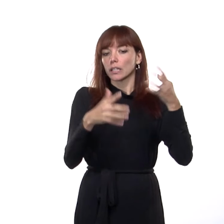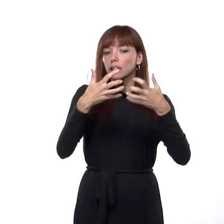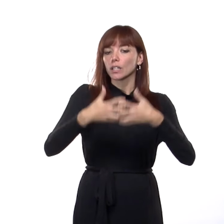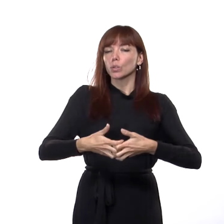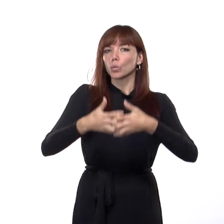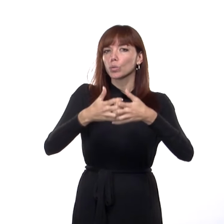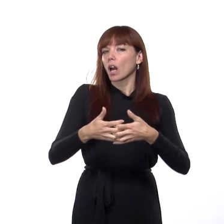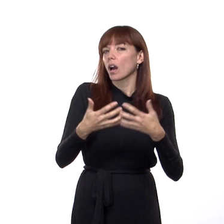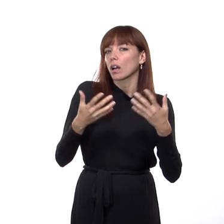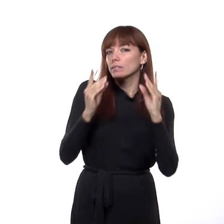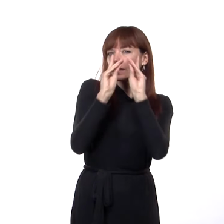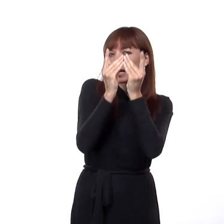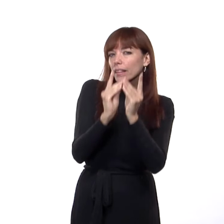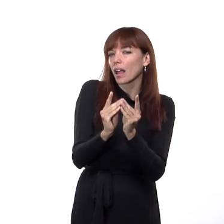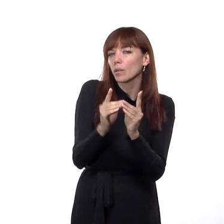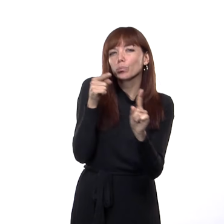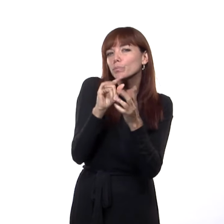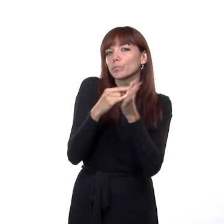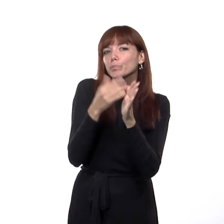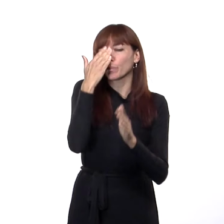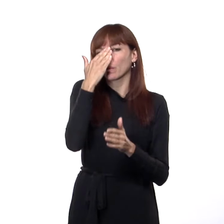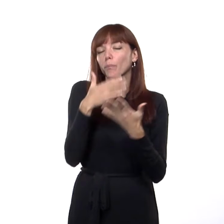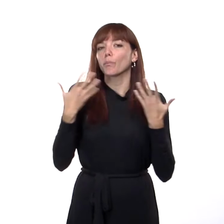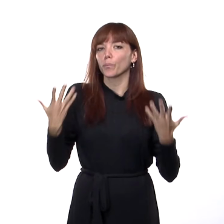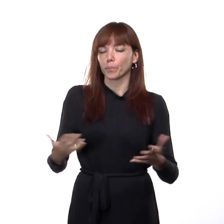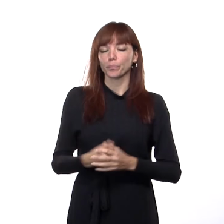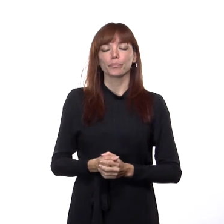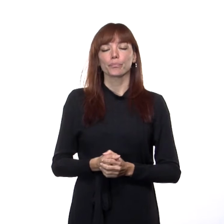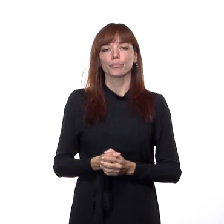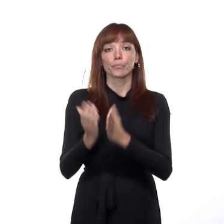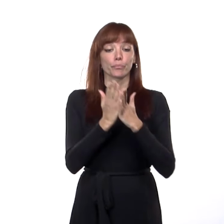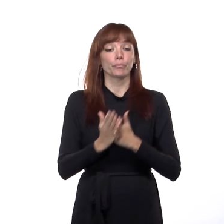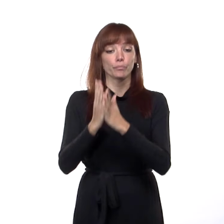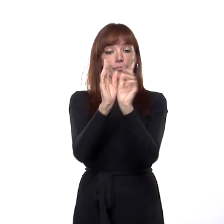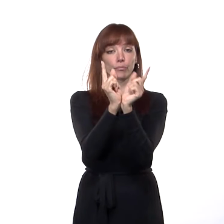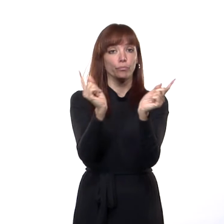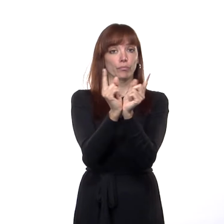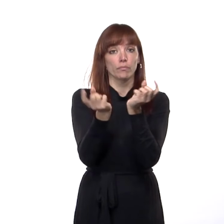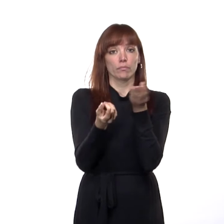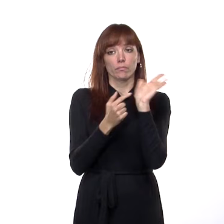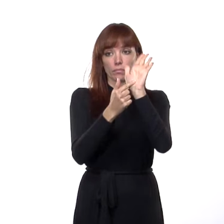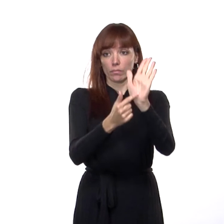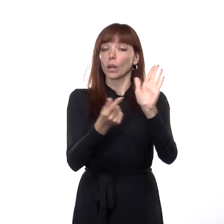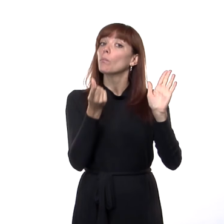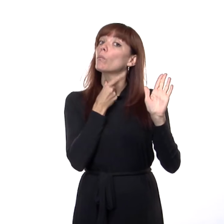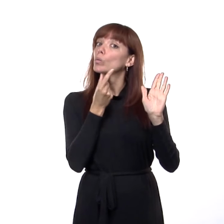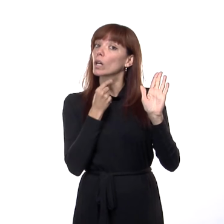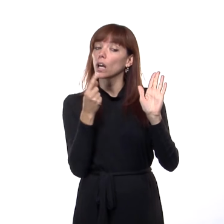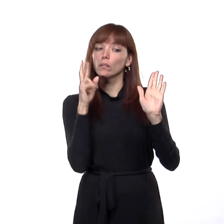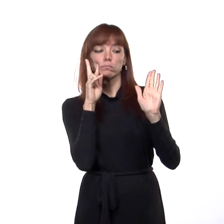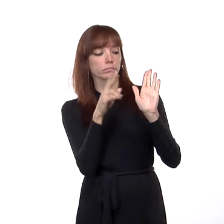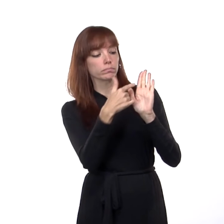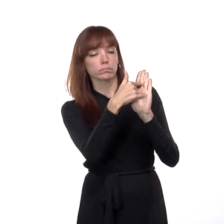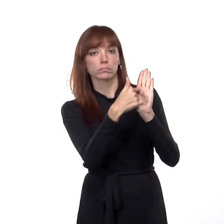digitalización industrial y esos proyectos os voy a mostrar un pequeño estudio del del cual me gustaría resaltar